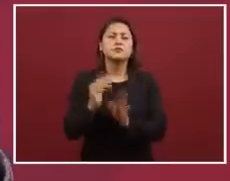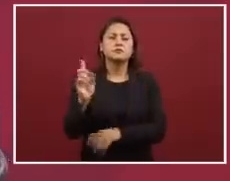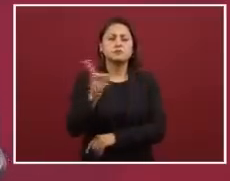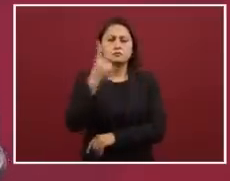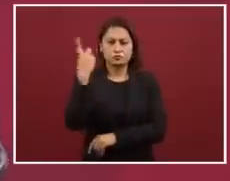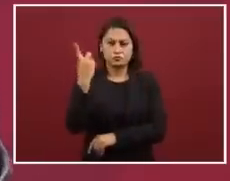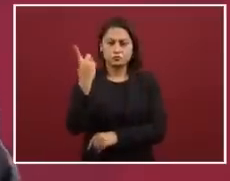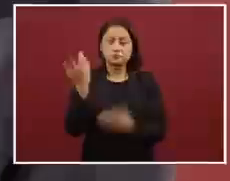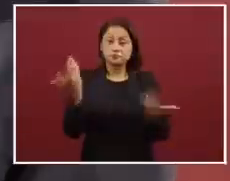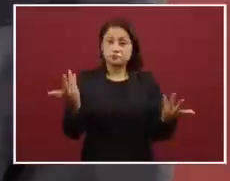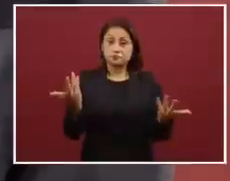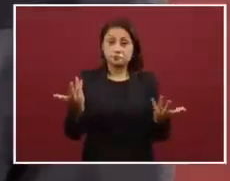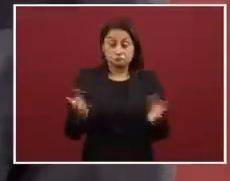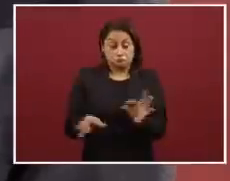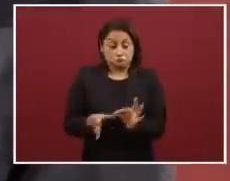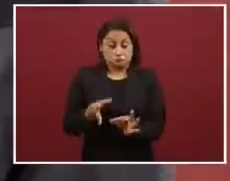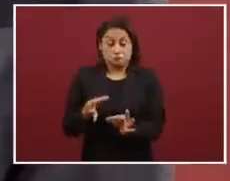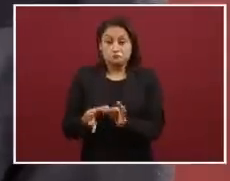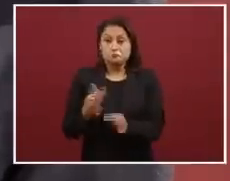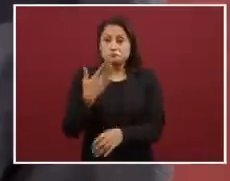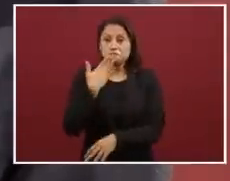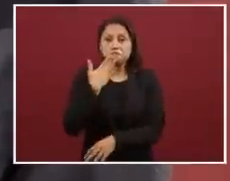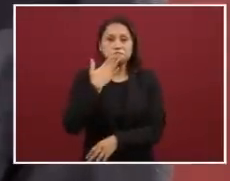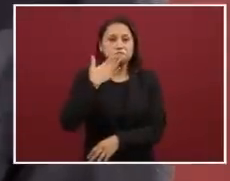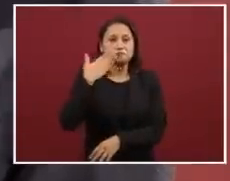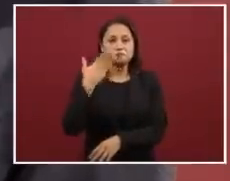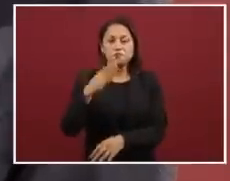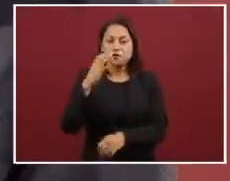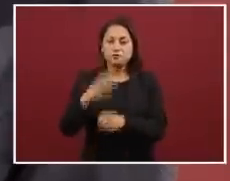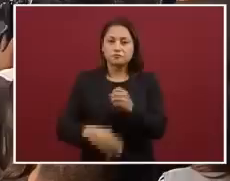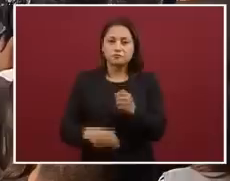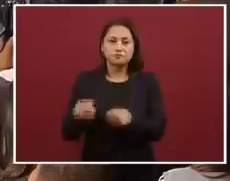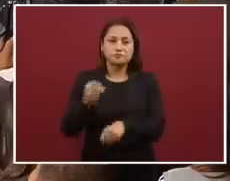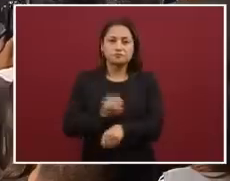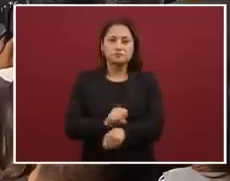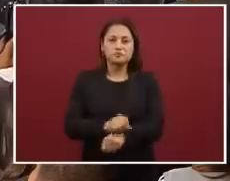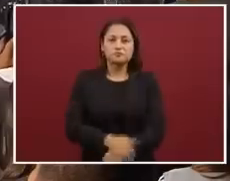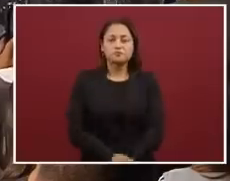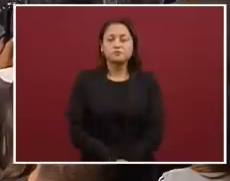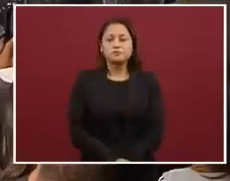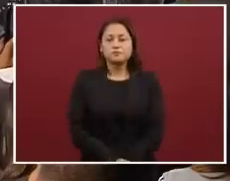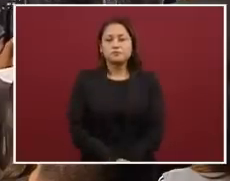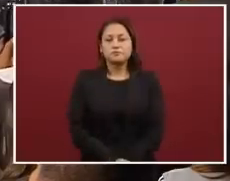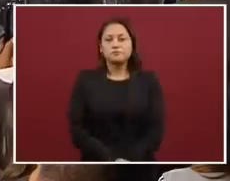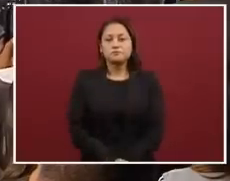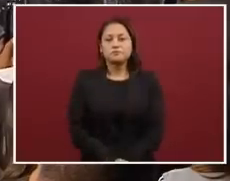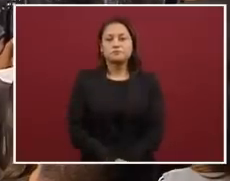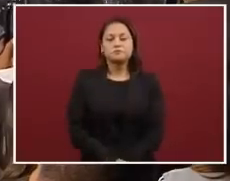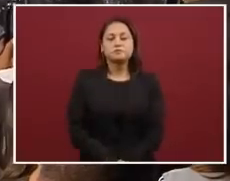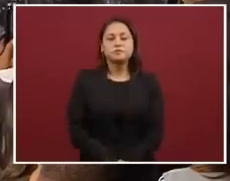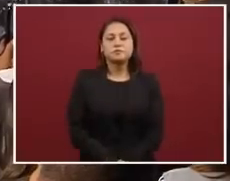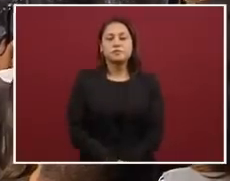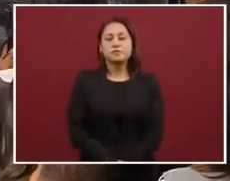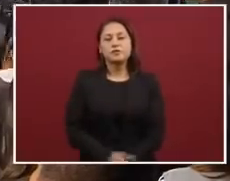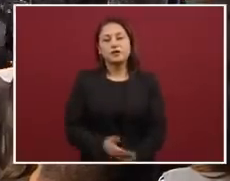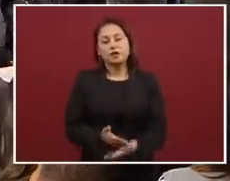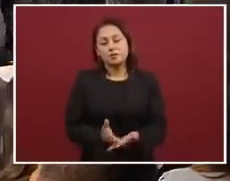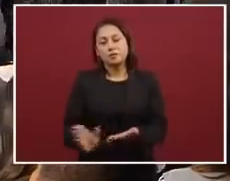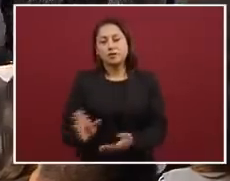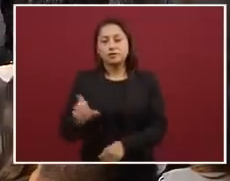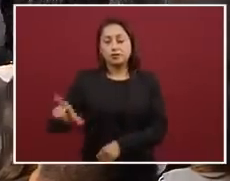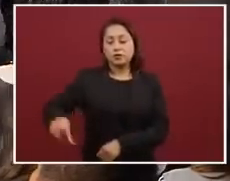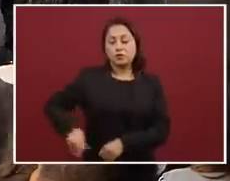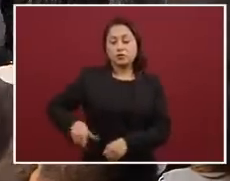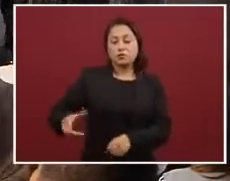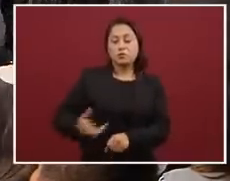Así estamos terminando la semana, con el apoyo, con el respaldo de los gobernadores